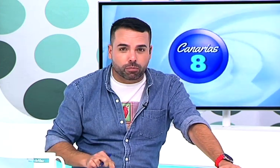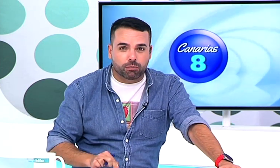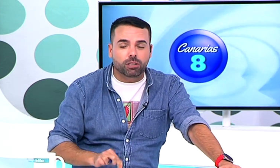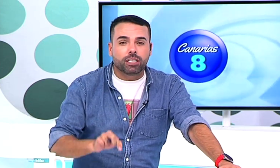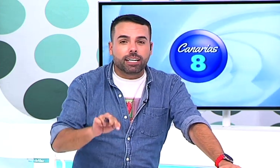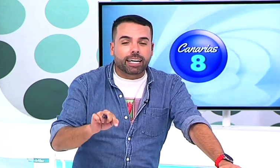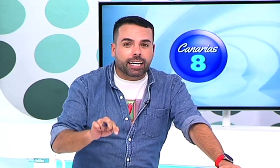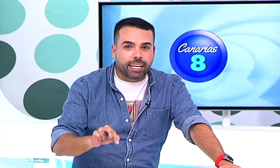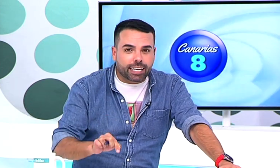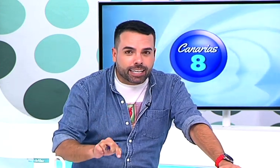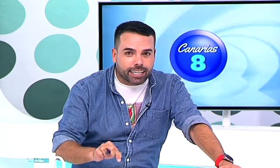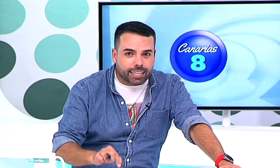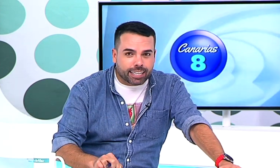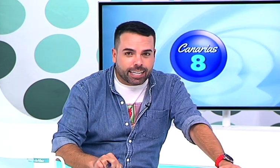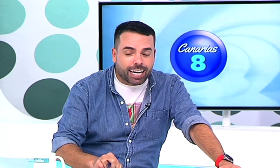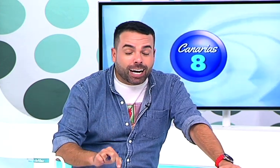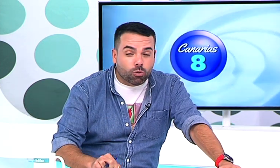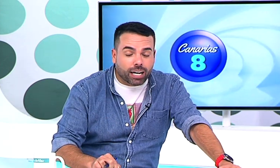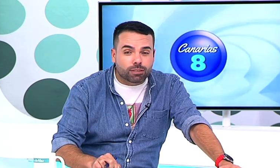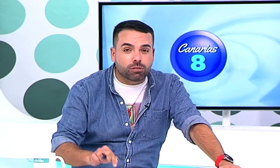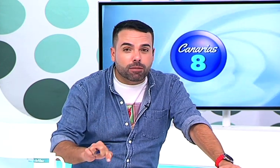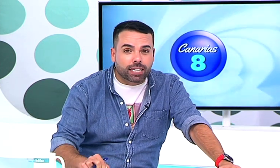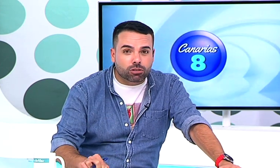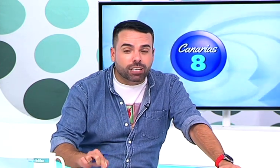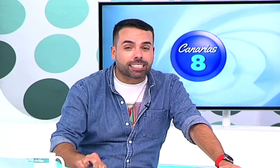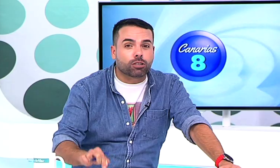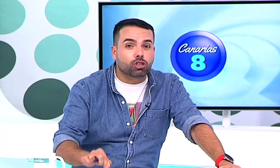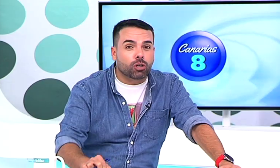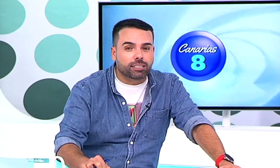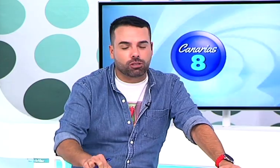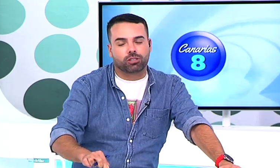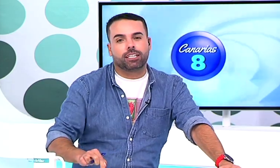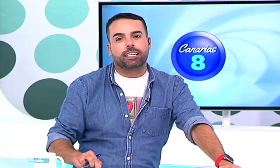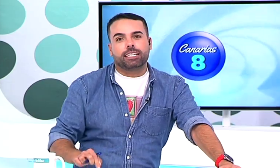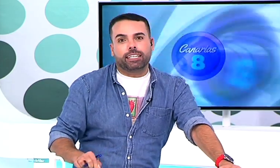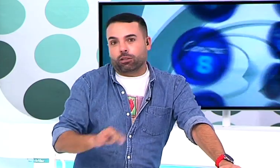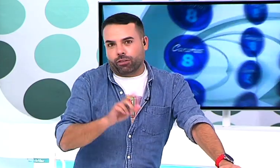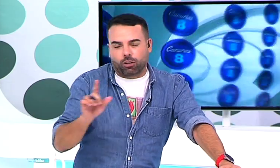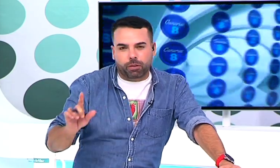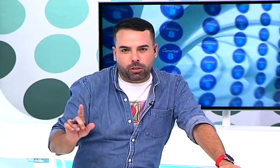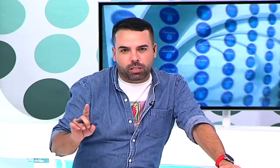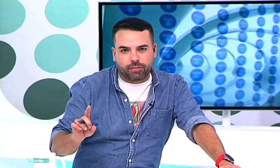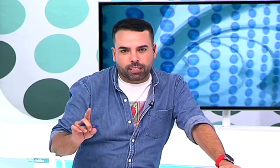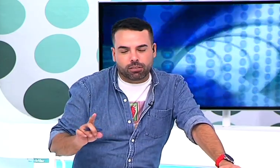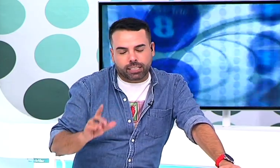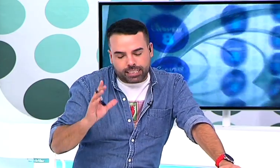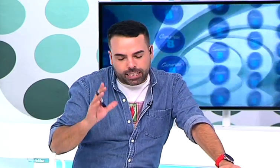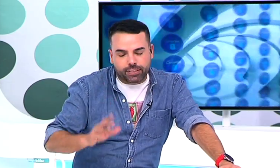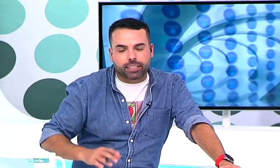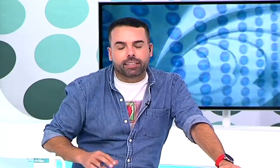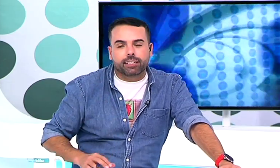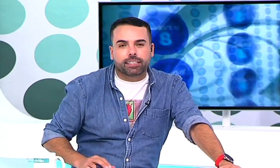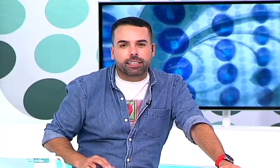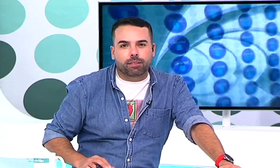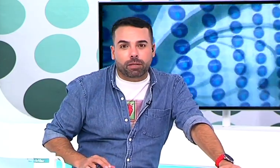siendo los mismos, en La Laguna, en un telemaratón, hace 8 años. y no fue de los primeros telemaratones,